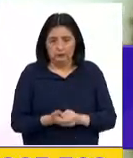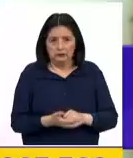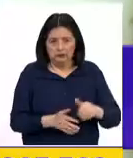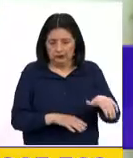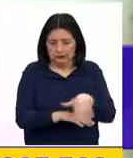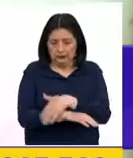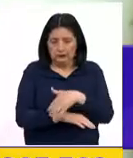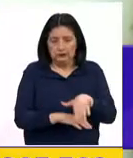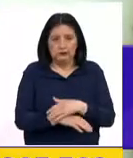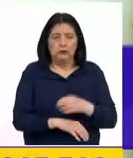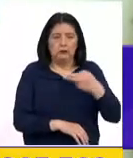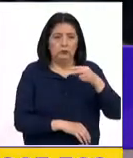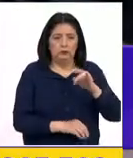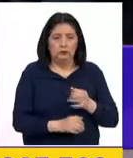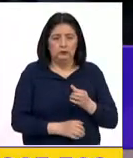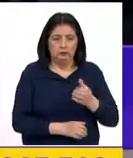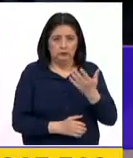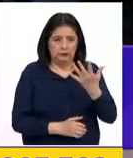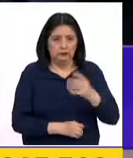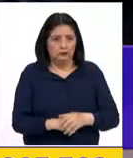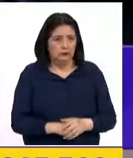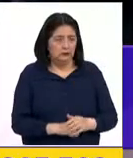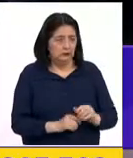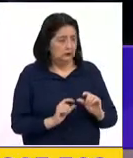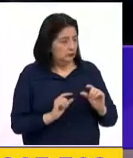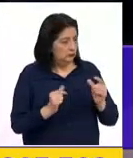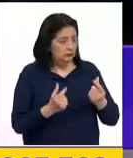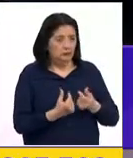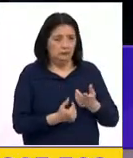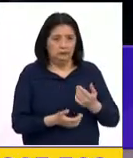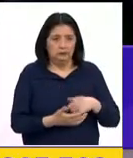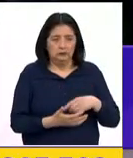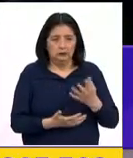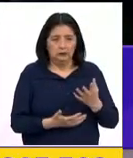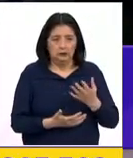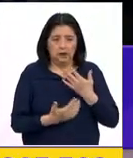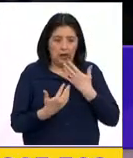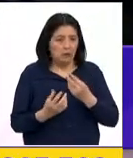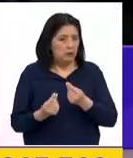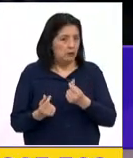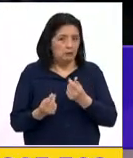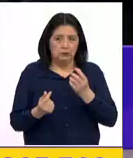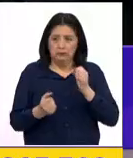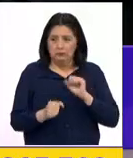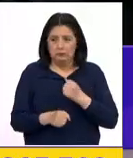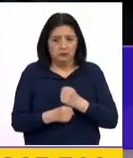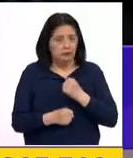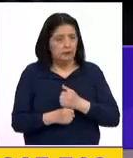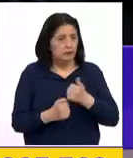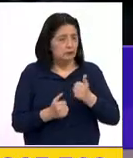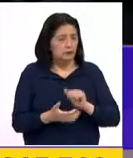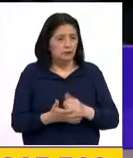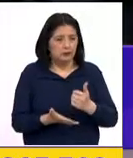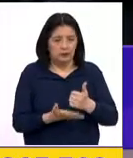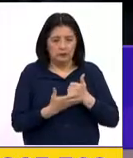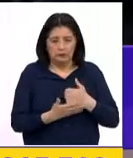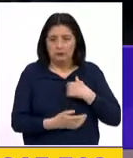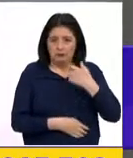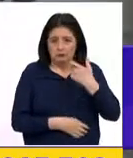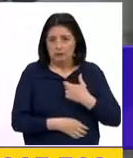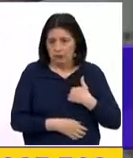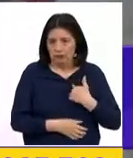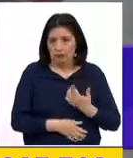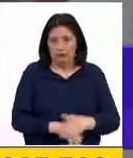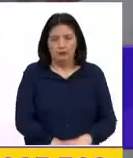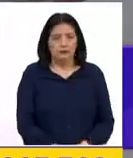Jirón Huanta, cuadra 5. Escuadrón vial, por la rápida acción que ha tenido y sobre todo para la ayuda del